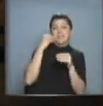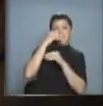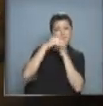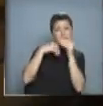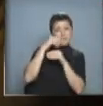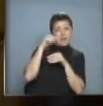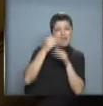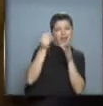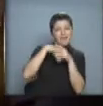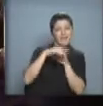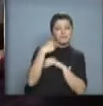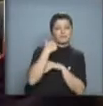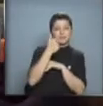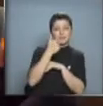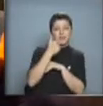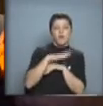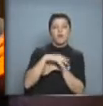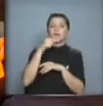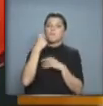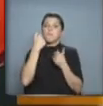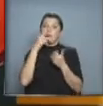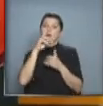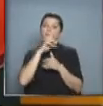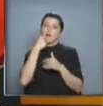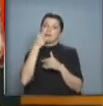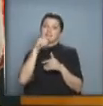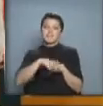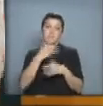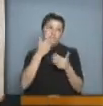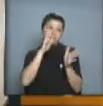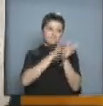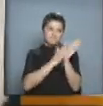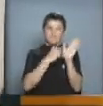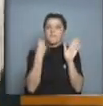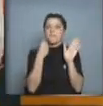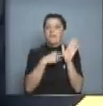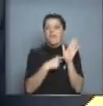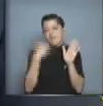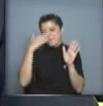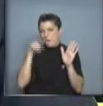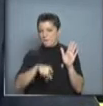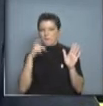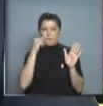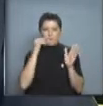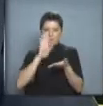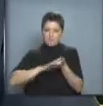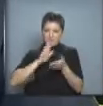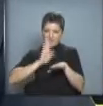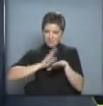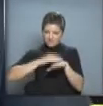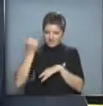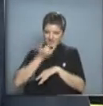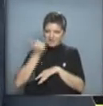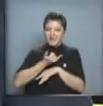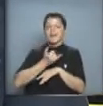Y bueno, para eso sirve el papel, para que después te hagas cargo. Pero si después te llegaste, por ejemplo, a divorciar, por ahí que también incluso, no es que